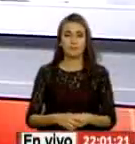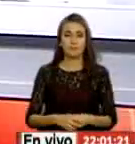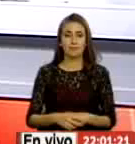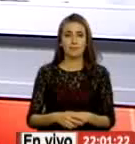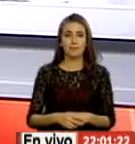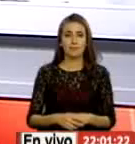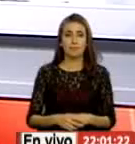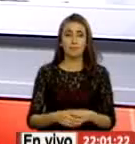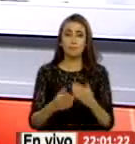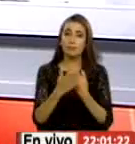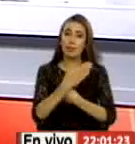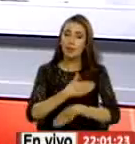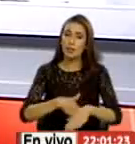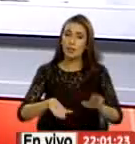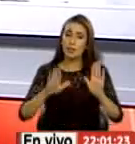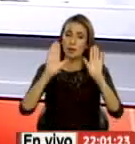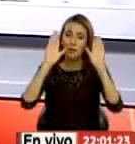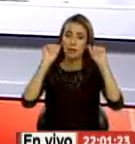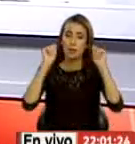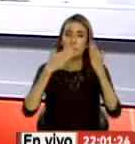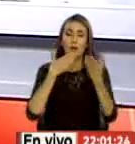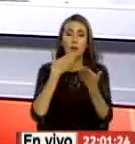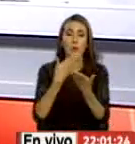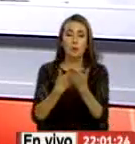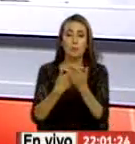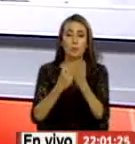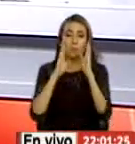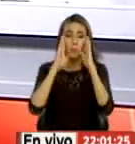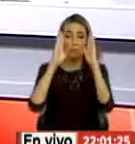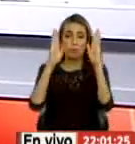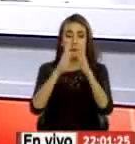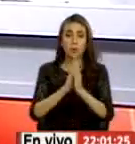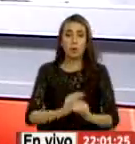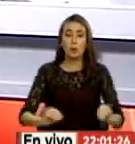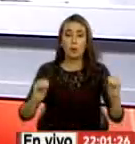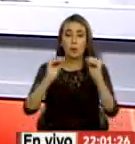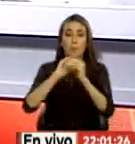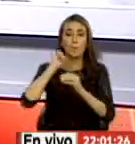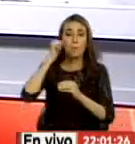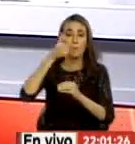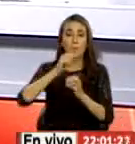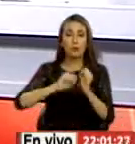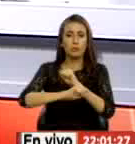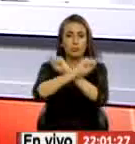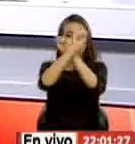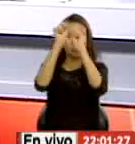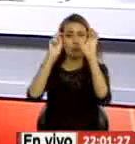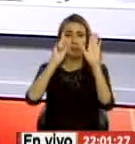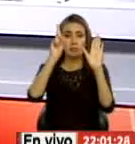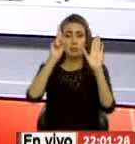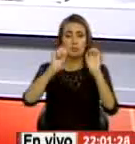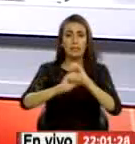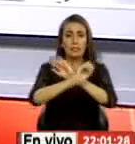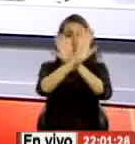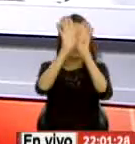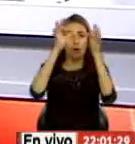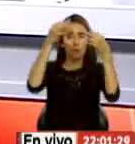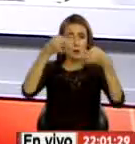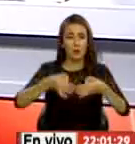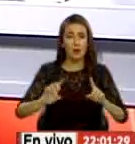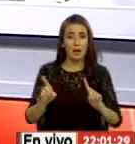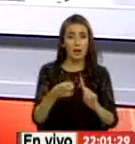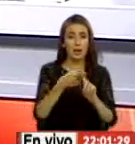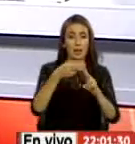Bien, así finalizamos Telediario. Muchísimas gracias por su compañía, Valeria. Los esperamos, Mariuxi, desde mañana muy temprano, 6 horas en punto, con nuestra